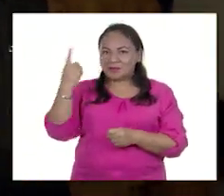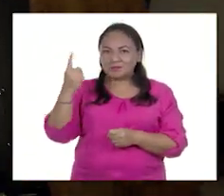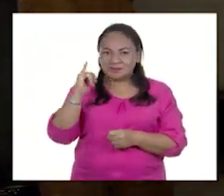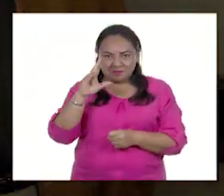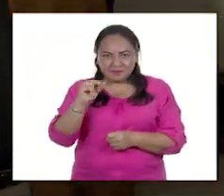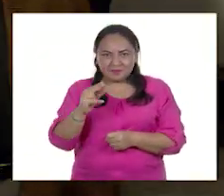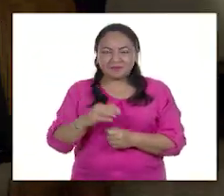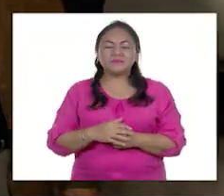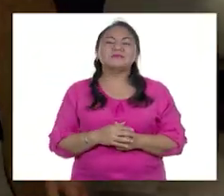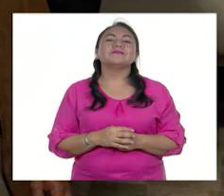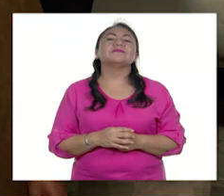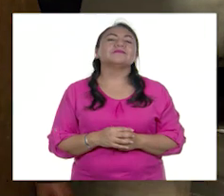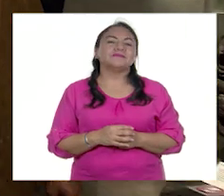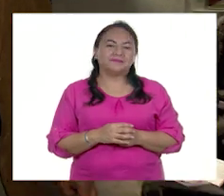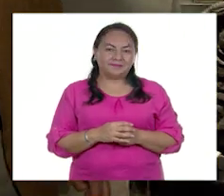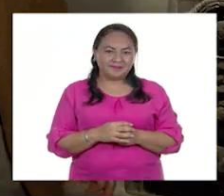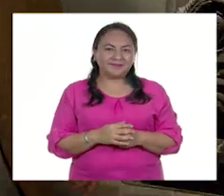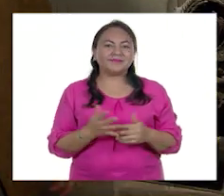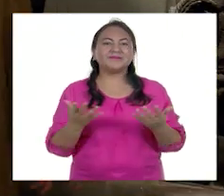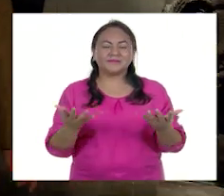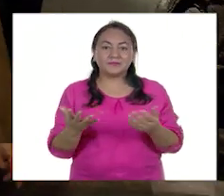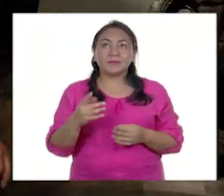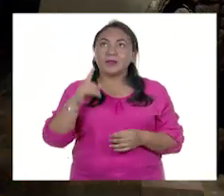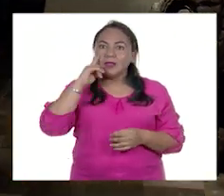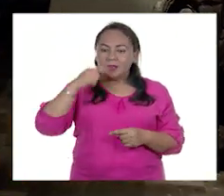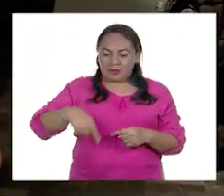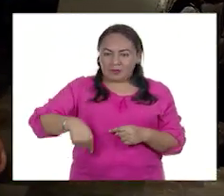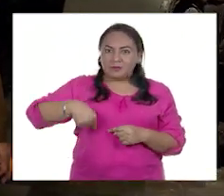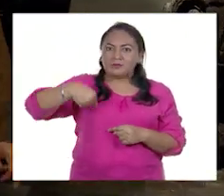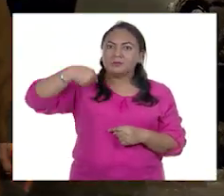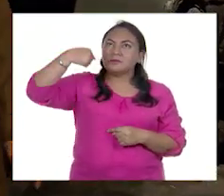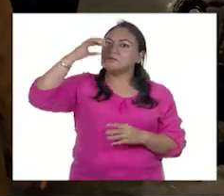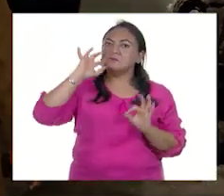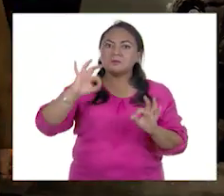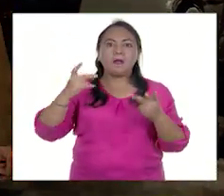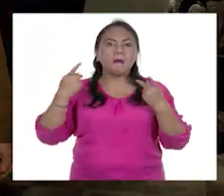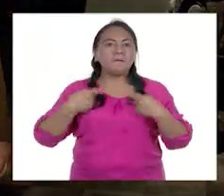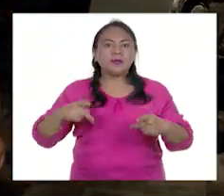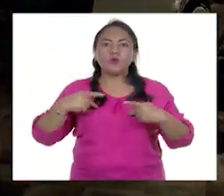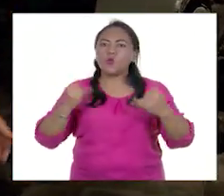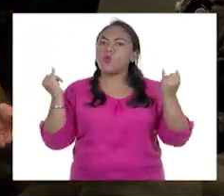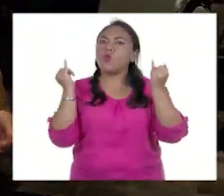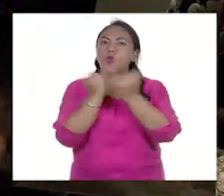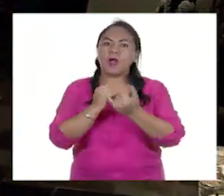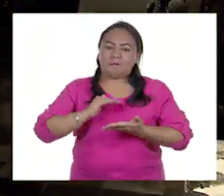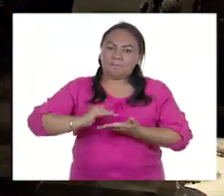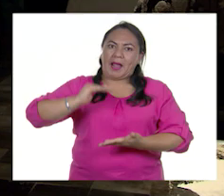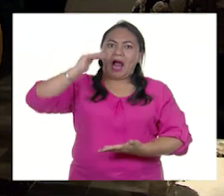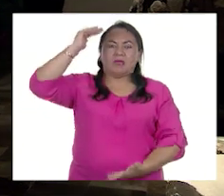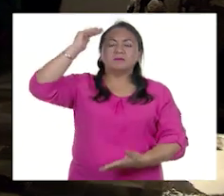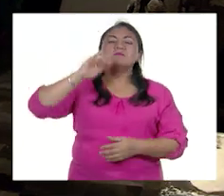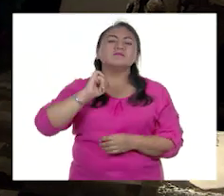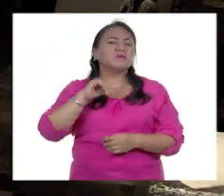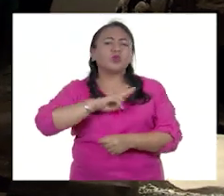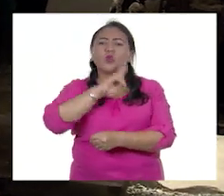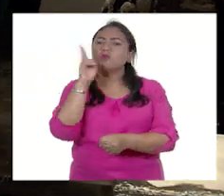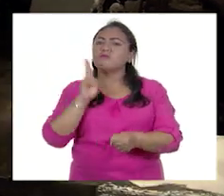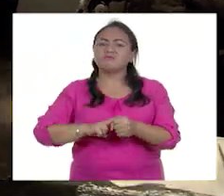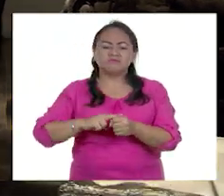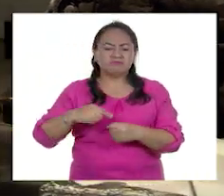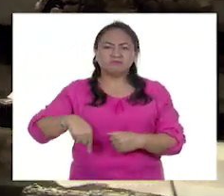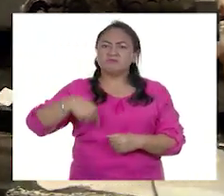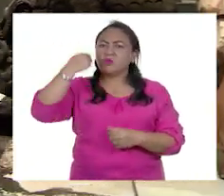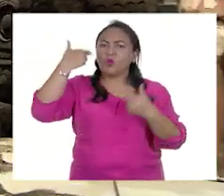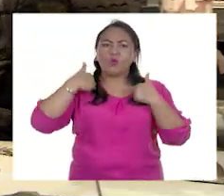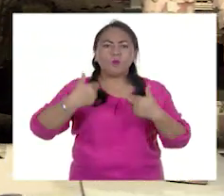En efecto. Y bueno, del tamaño de una persona prácticamente. Sí, es escala natural, escala